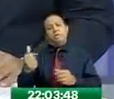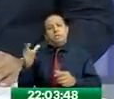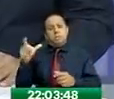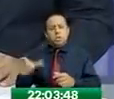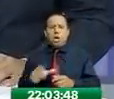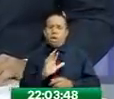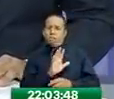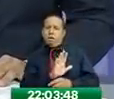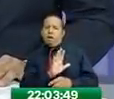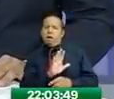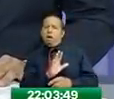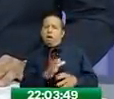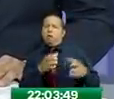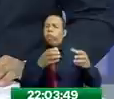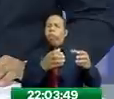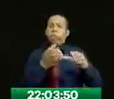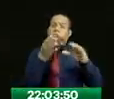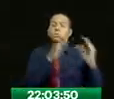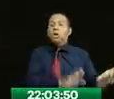está investigando este caso.